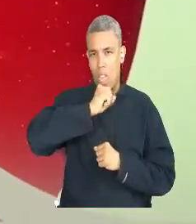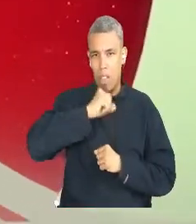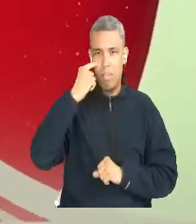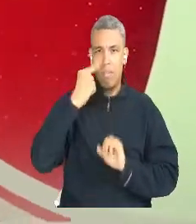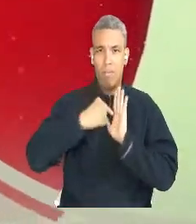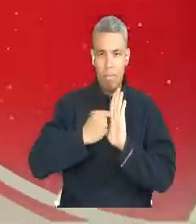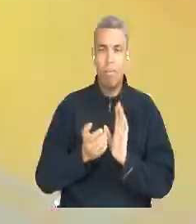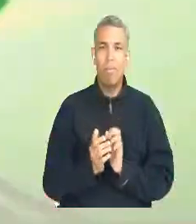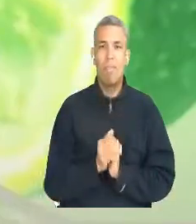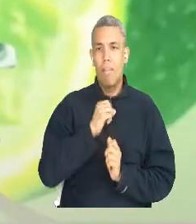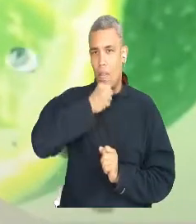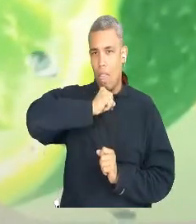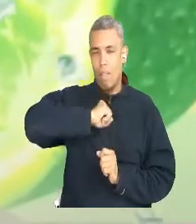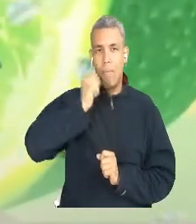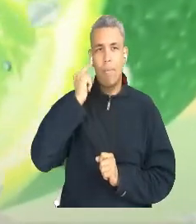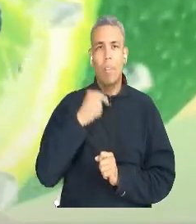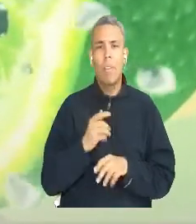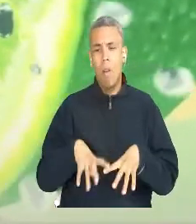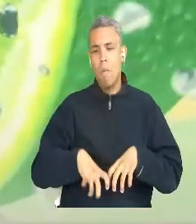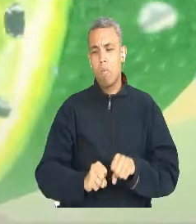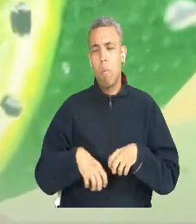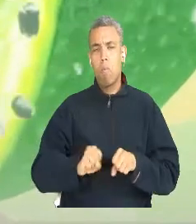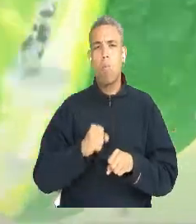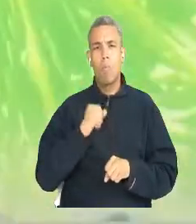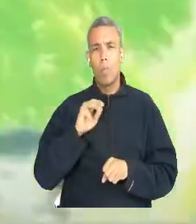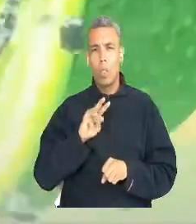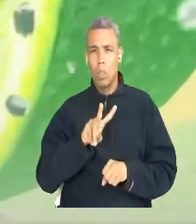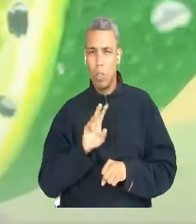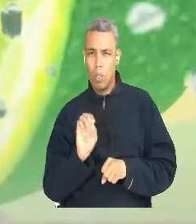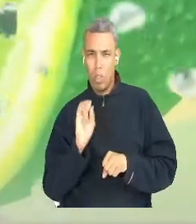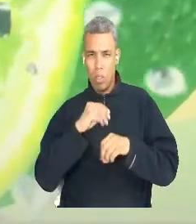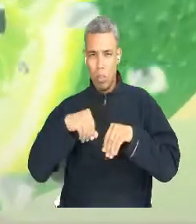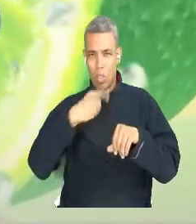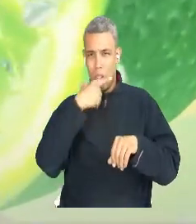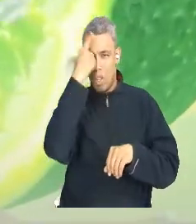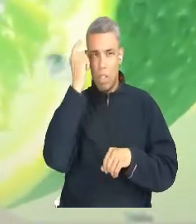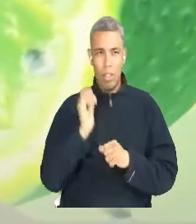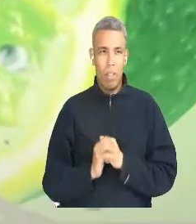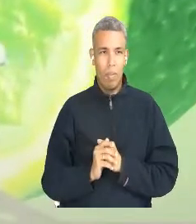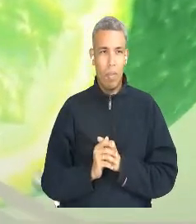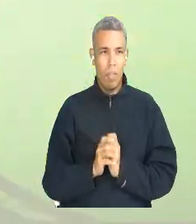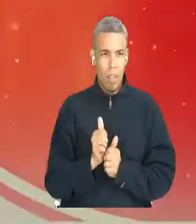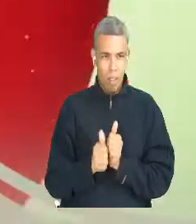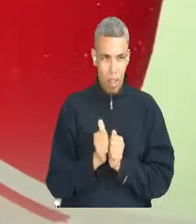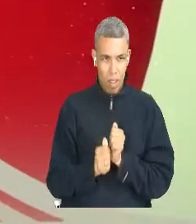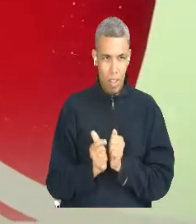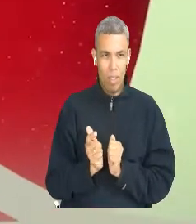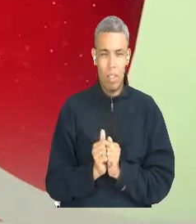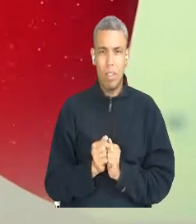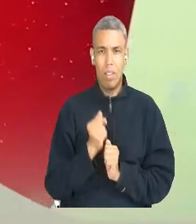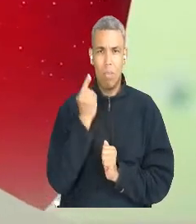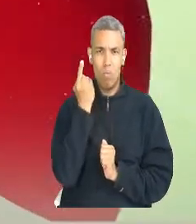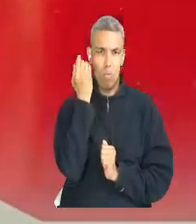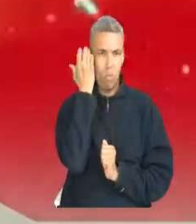Para la masa, 250 gramos de harina de trigo, medio litro de leche, un huevo, azúcar al